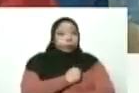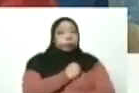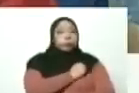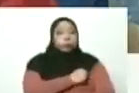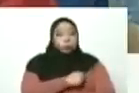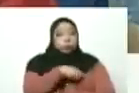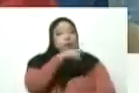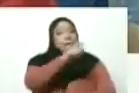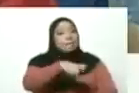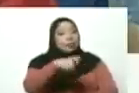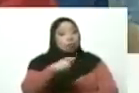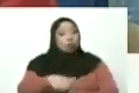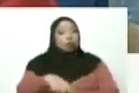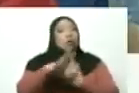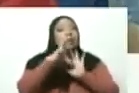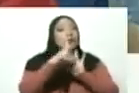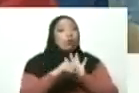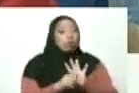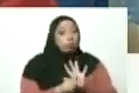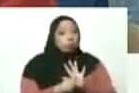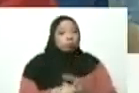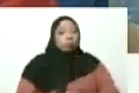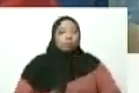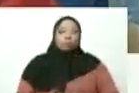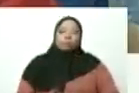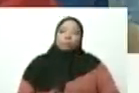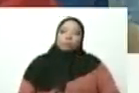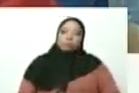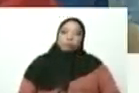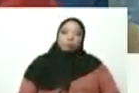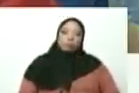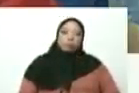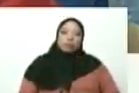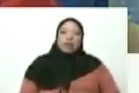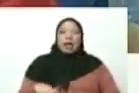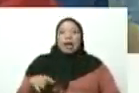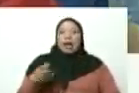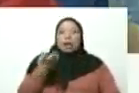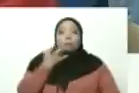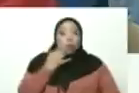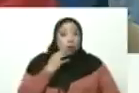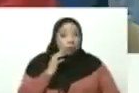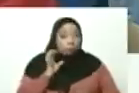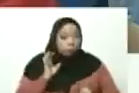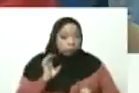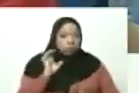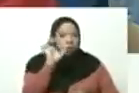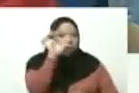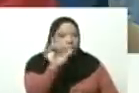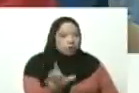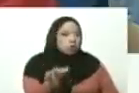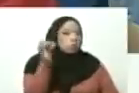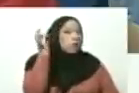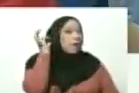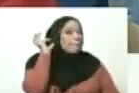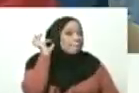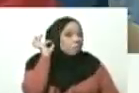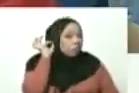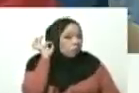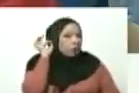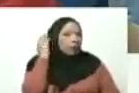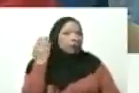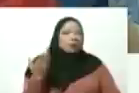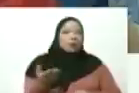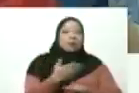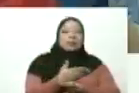corruptos por ejemplo una ex tesorera que han utilizada esta artimaña y han logrado